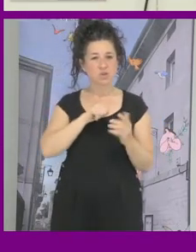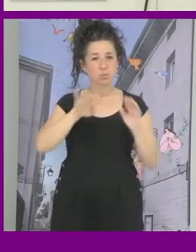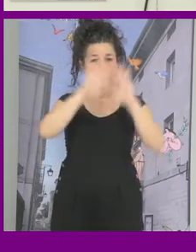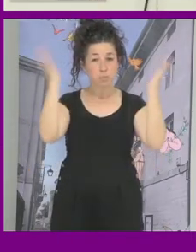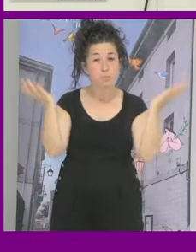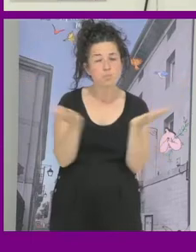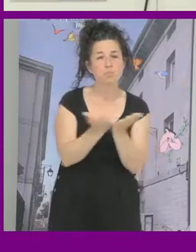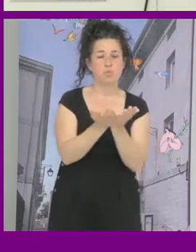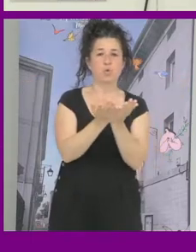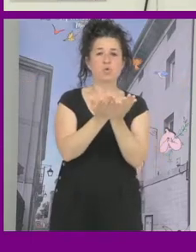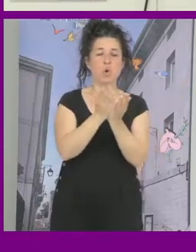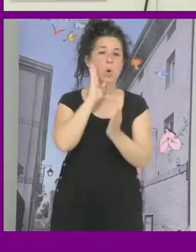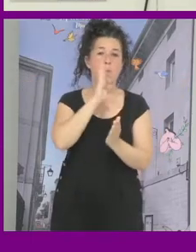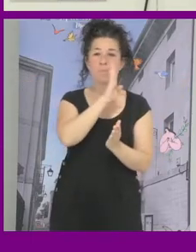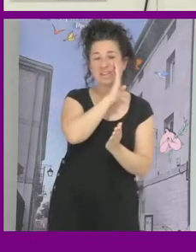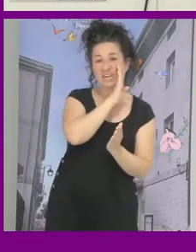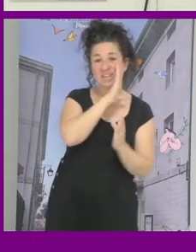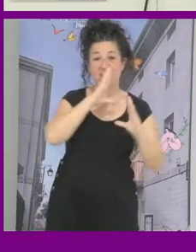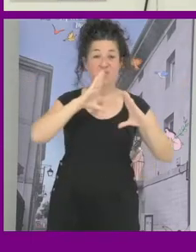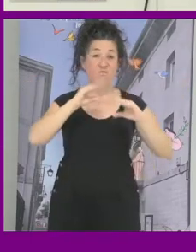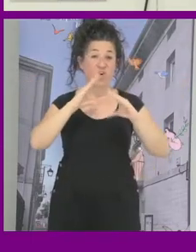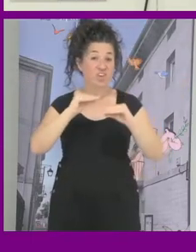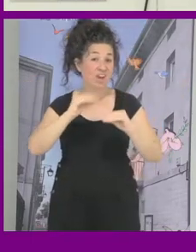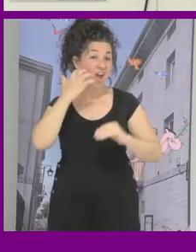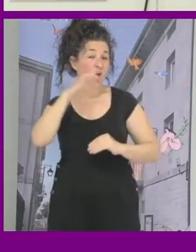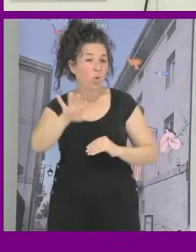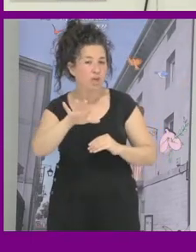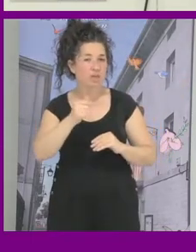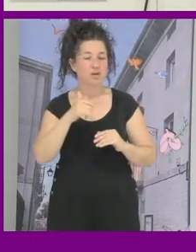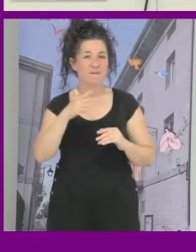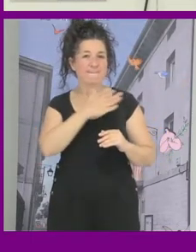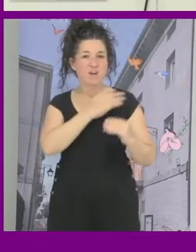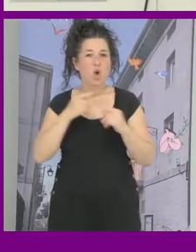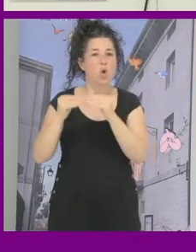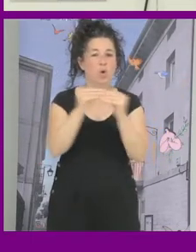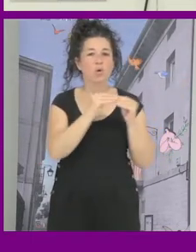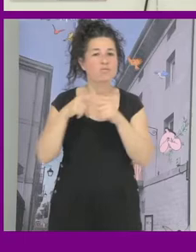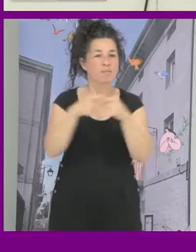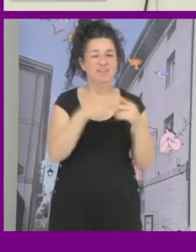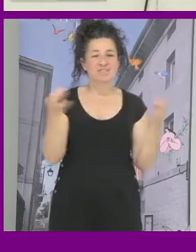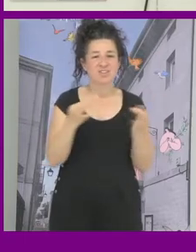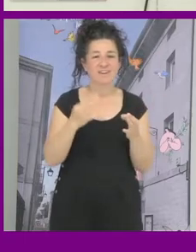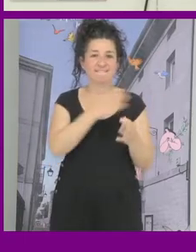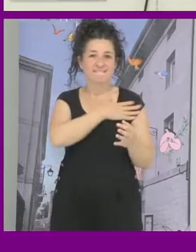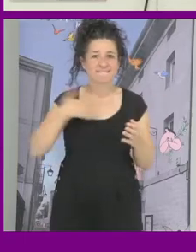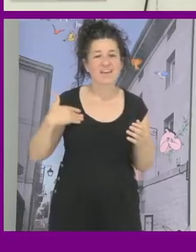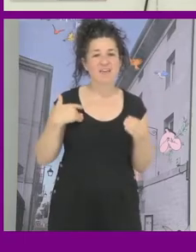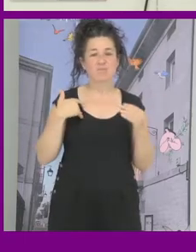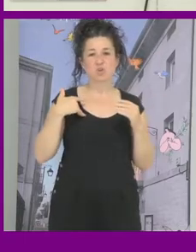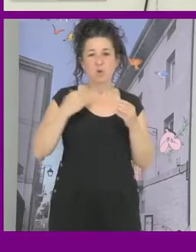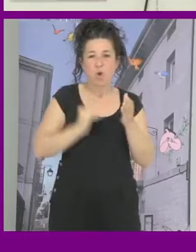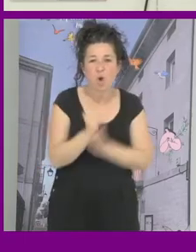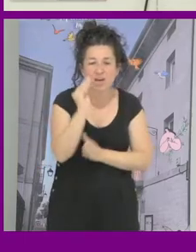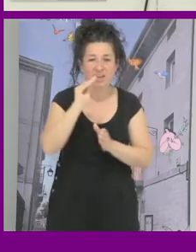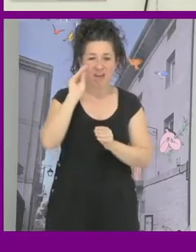las maternidades boyeras queer es el deseo de criar, de educar, de cuidar. Se ha peleado mucho el hecho de que no sea un horizonte impuesto,